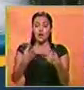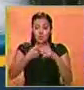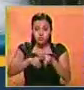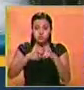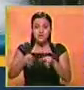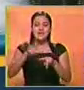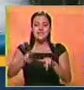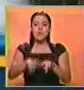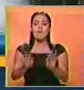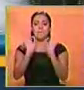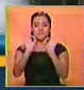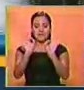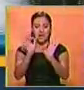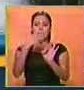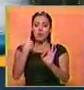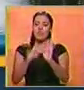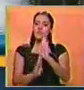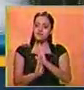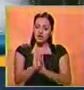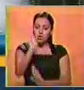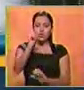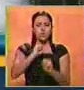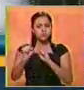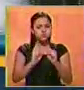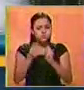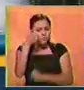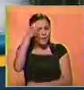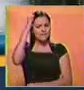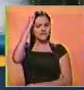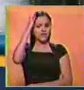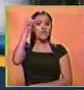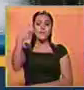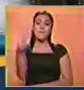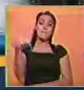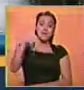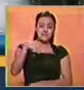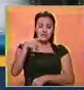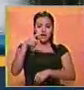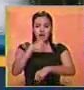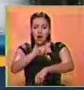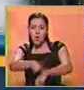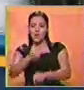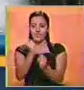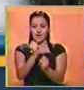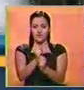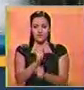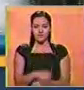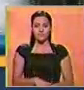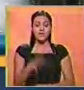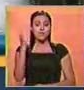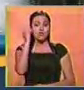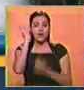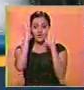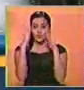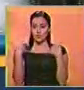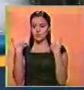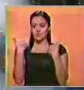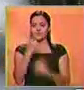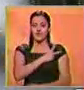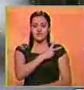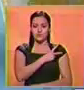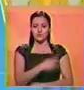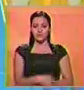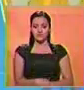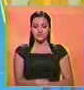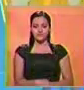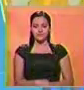niños especiales para que puedan desarrollar sus habilidades e incorporarse posteriormente al trabajo. Carla Salcedo Flores,